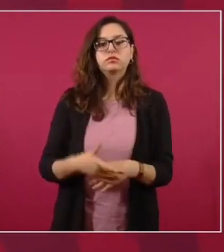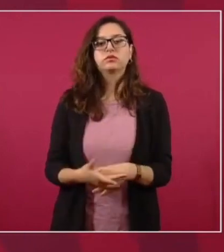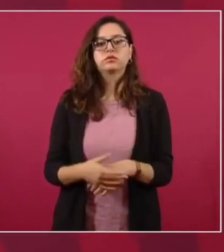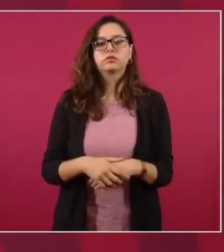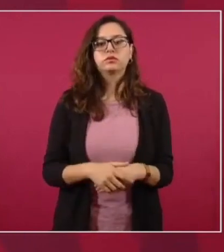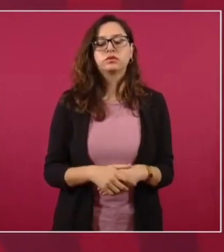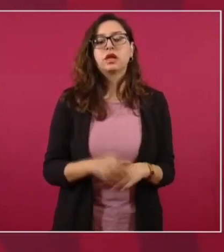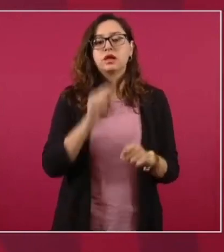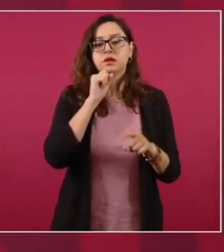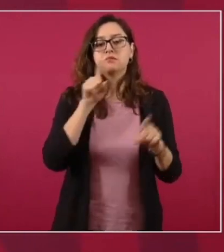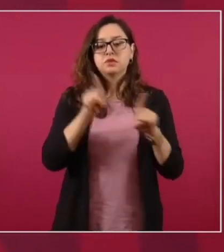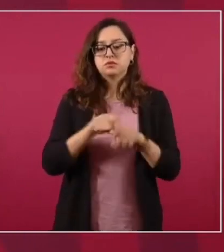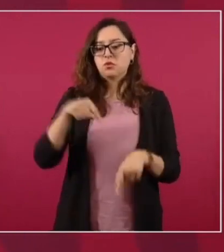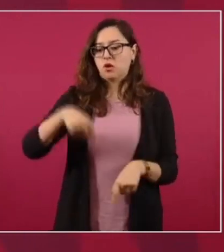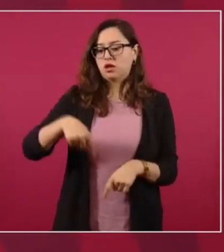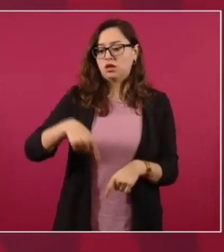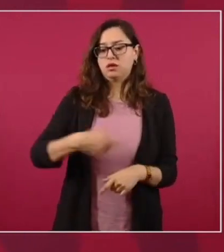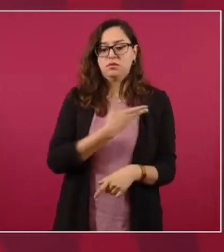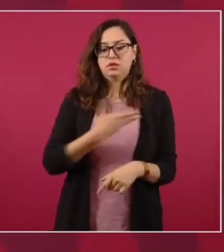Adolfo López Mateos,